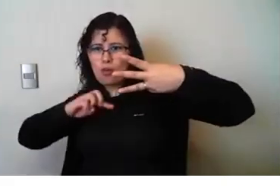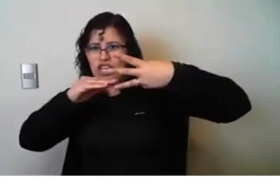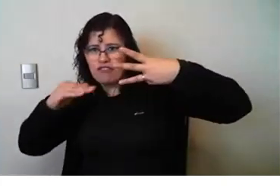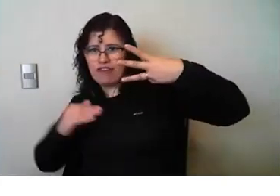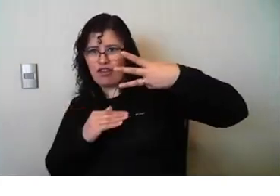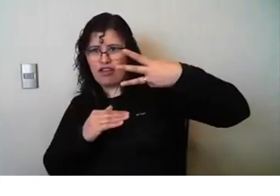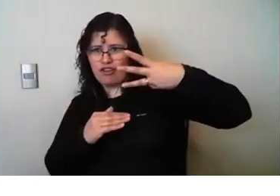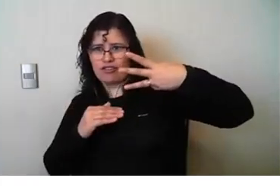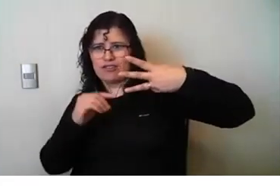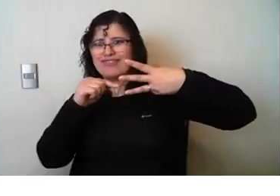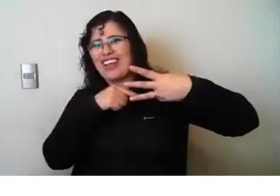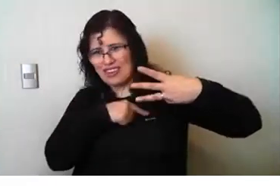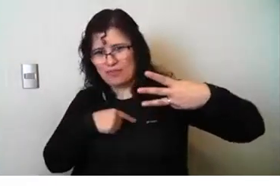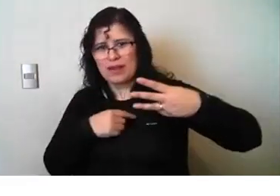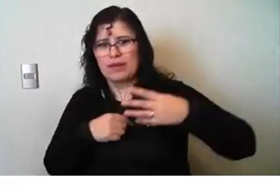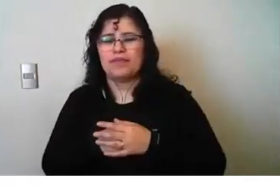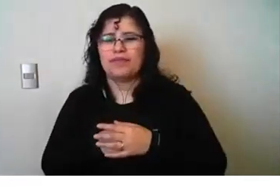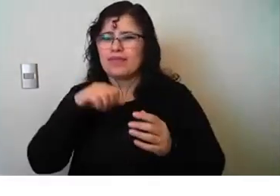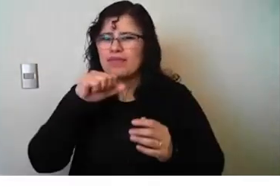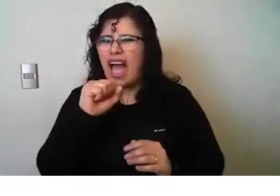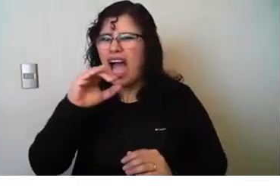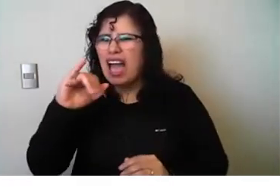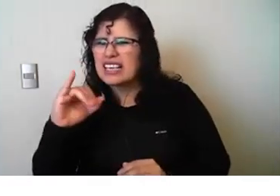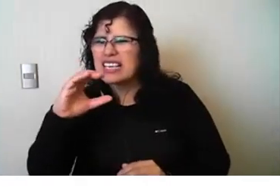a veces lo van a nombrar como AICA